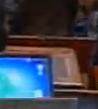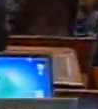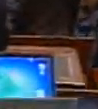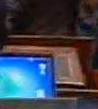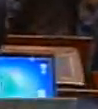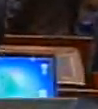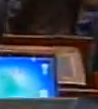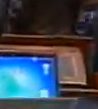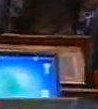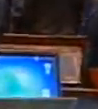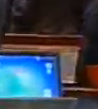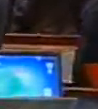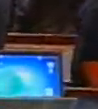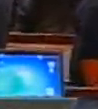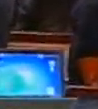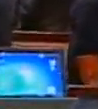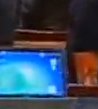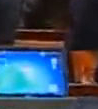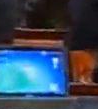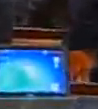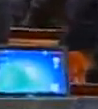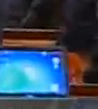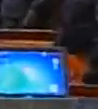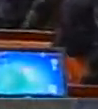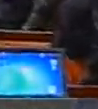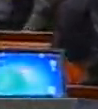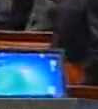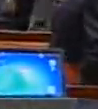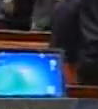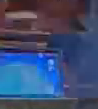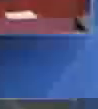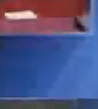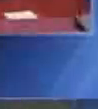bien, ya ha culminado este evento, nosotros aquí en el